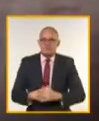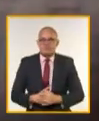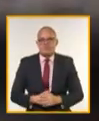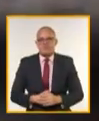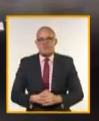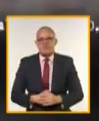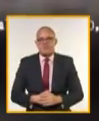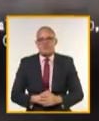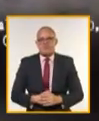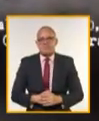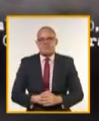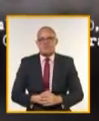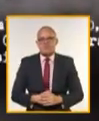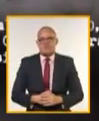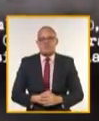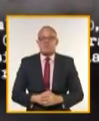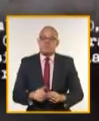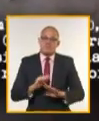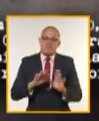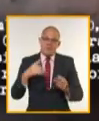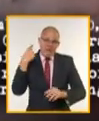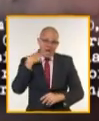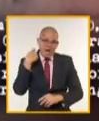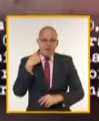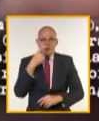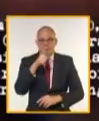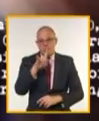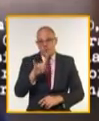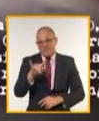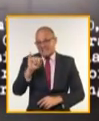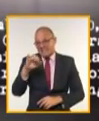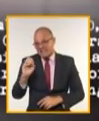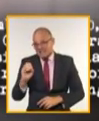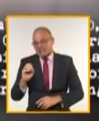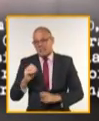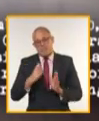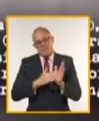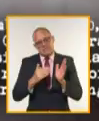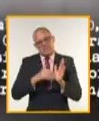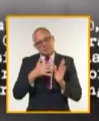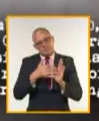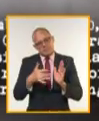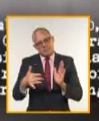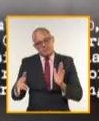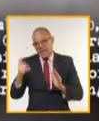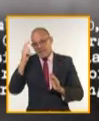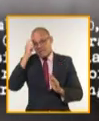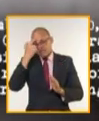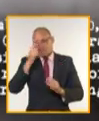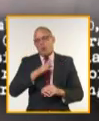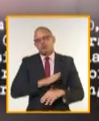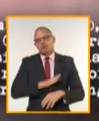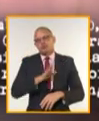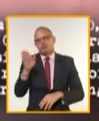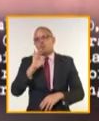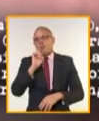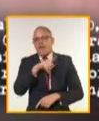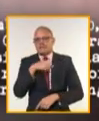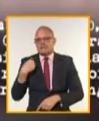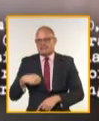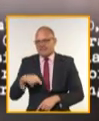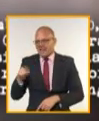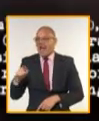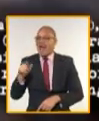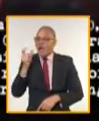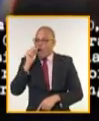Pocos meses después, en noviembre de 1960, Ernesto Che Guevara encabezó una misión a China y fue recibido por el líder Mao